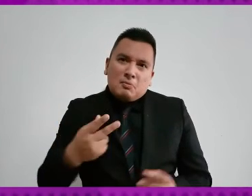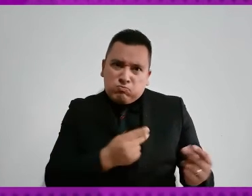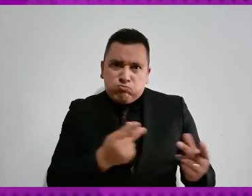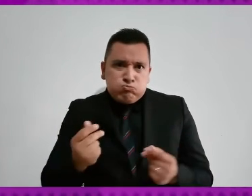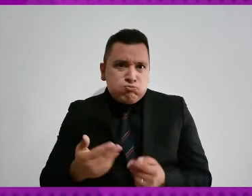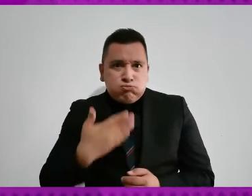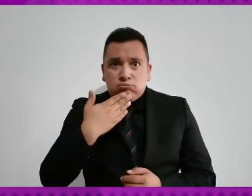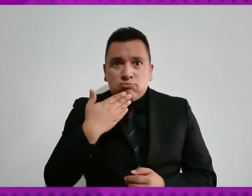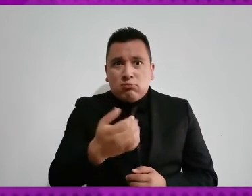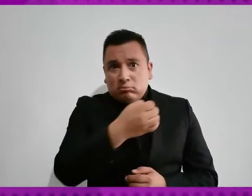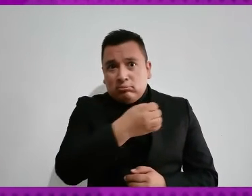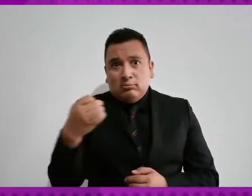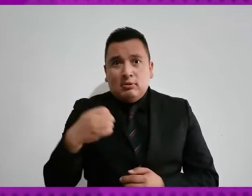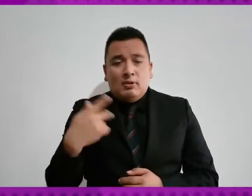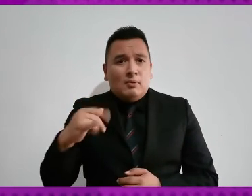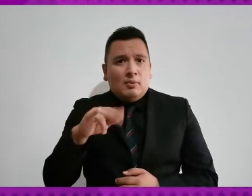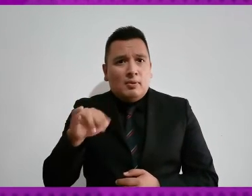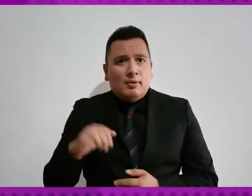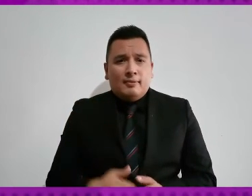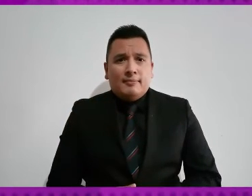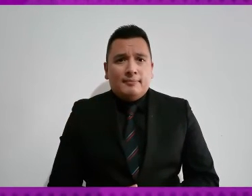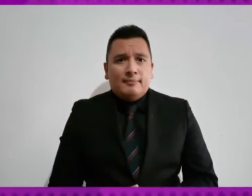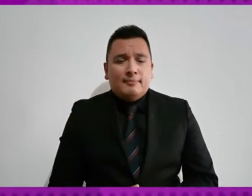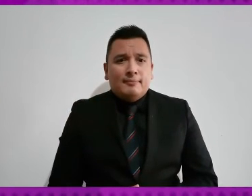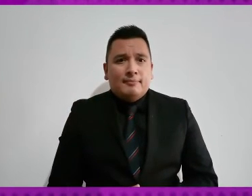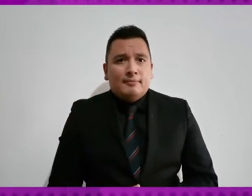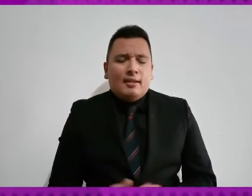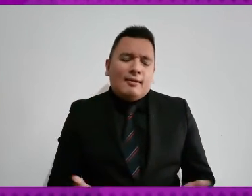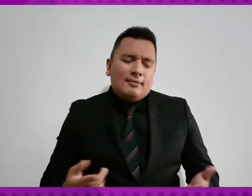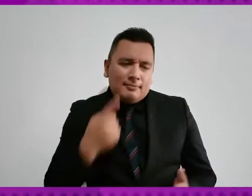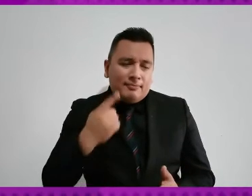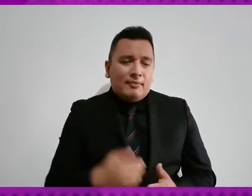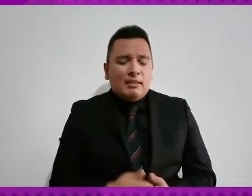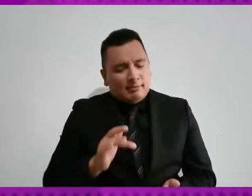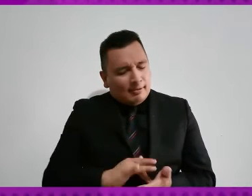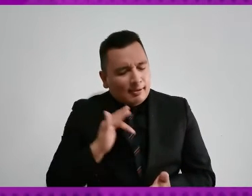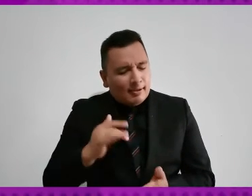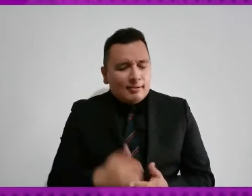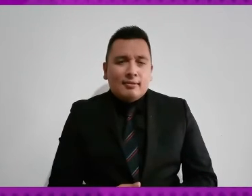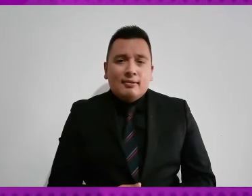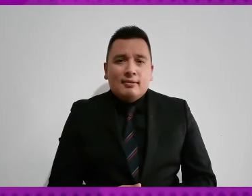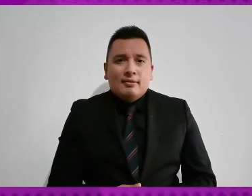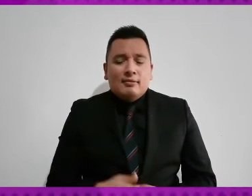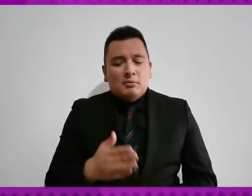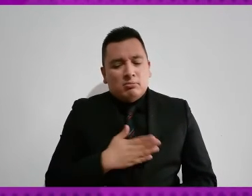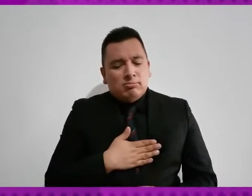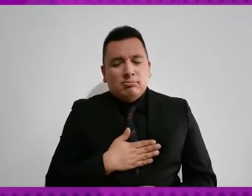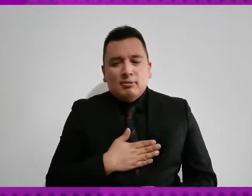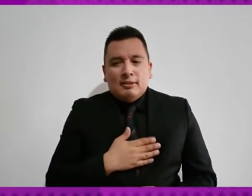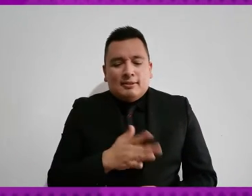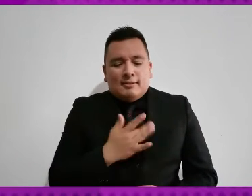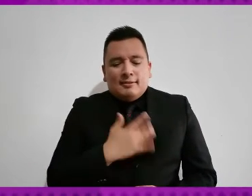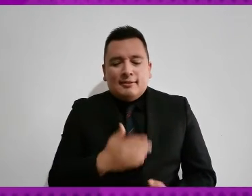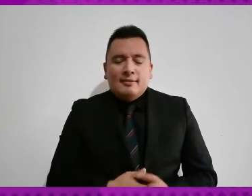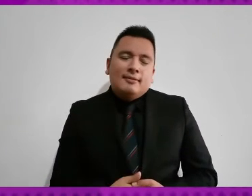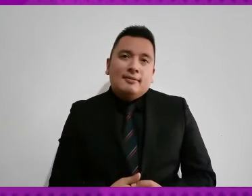eficiencia operativa y logística del Instituto Nacional Electoral. Pues mira, yo agradezco tu comentario. Yo te diría que,